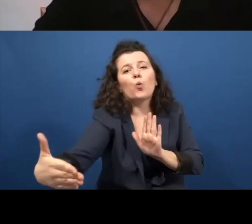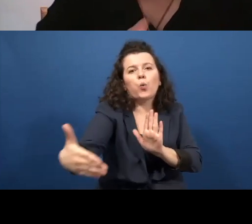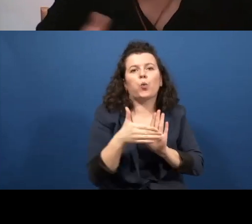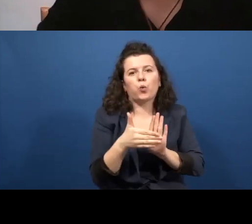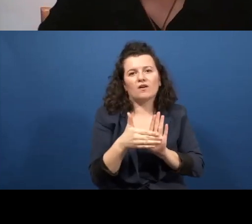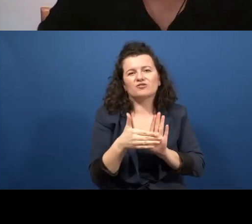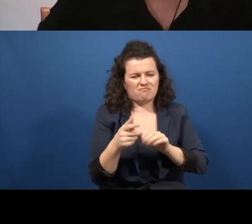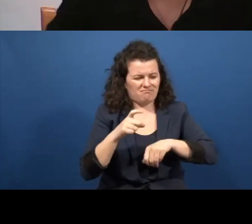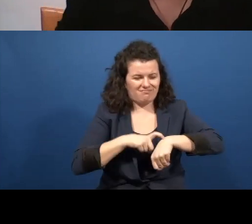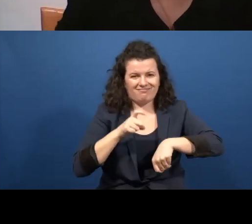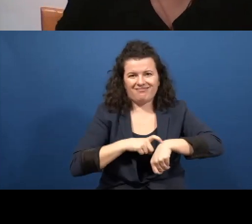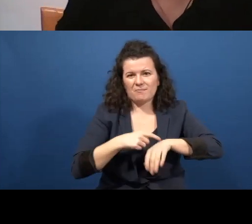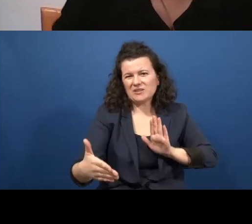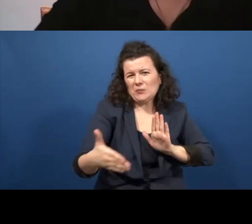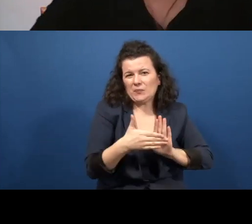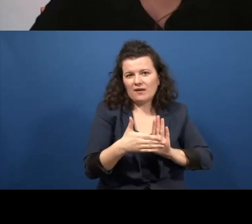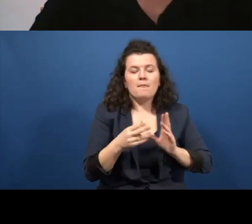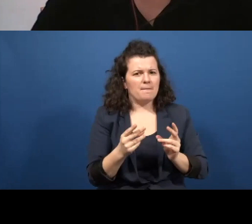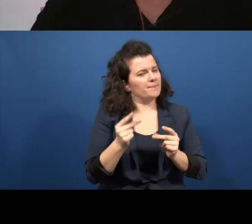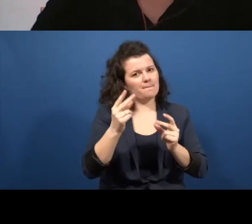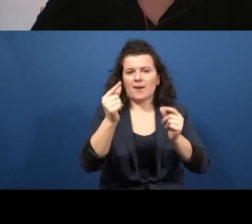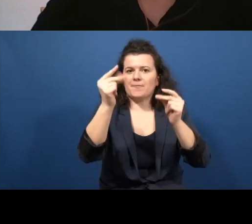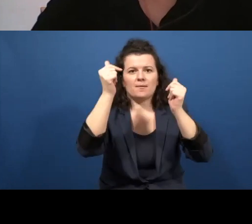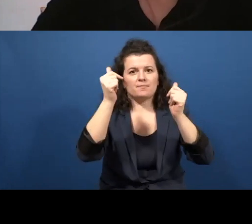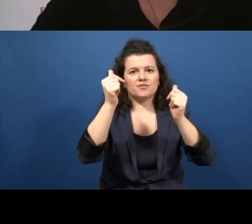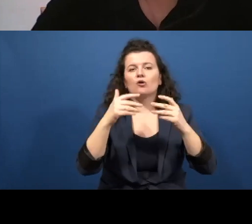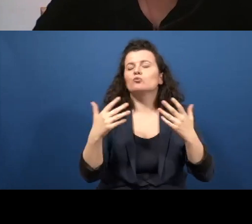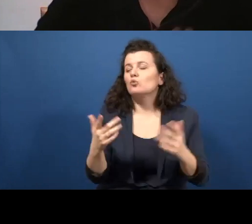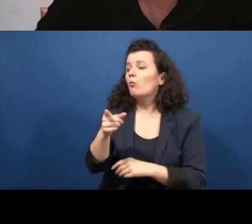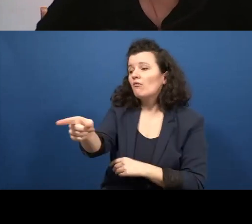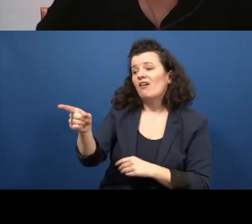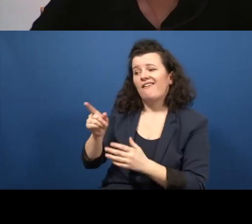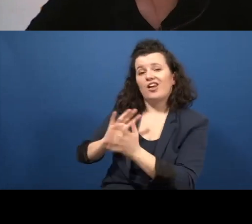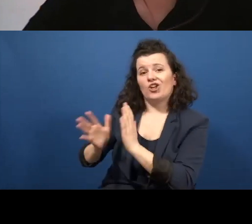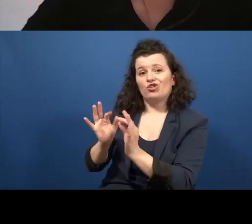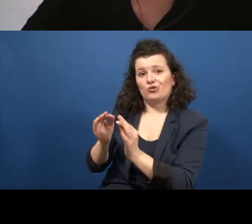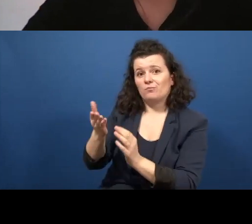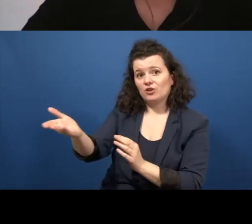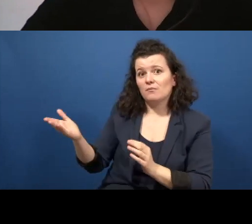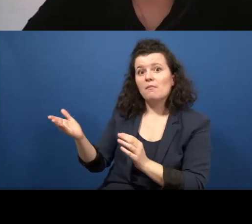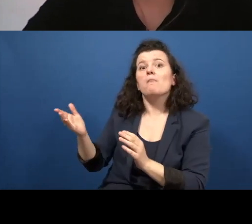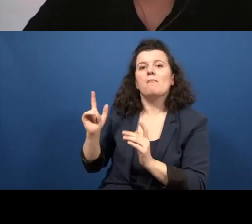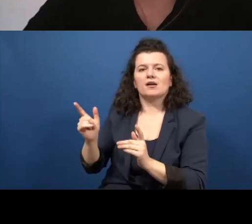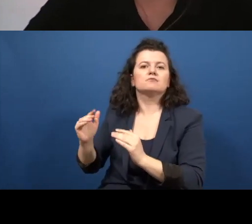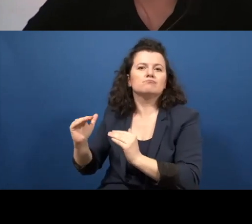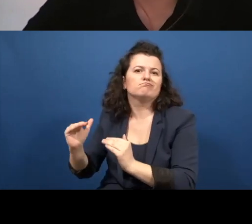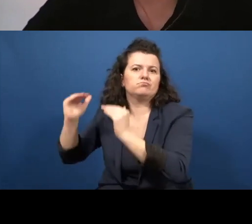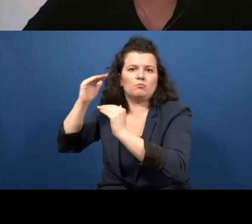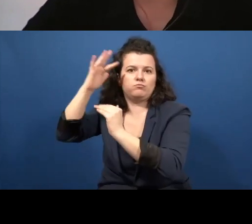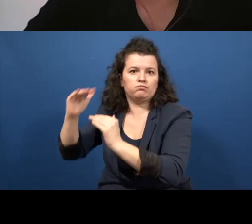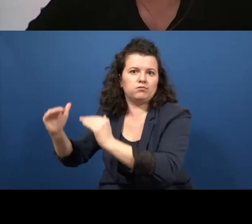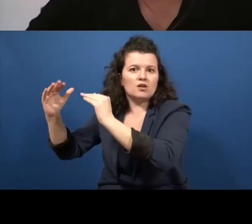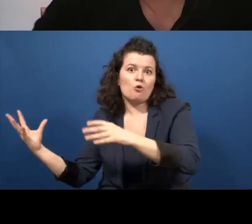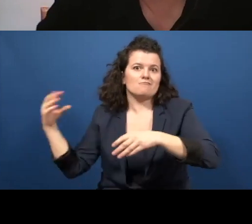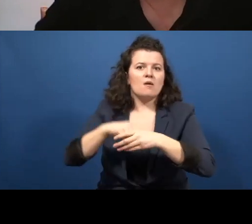interpretación de conferencias no tiene el tiempo suficiente para agregar ese componente, así es que el tener